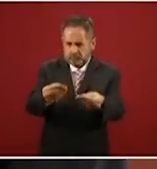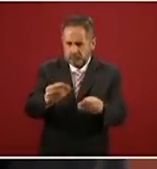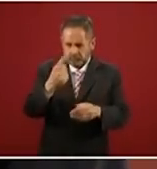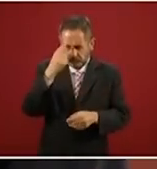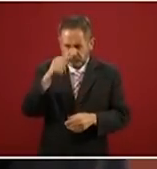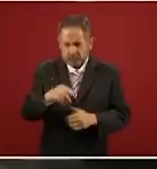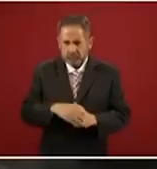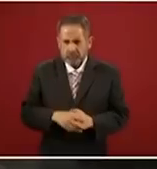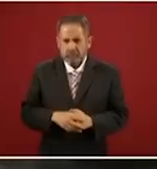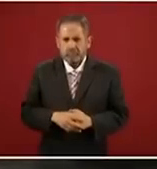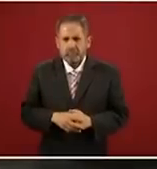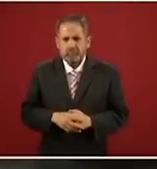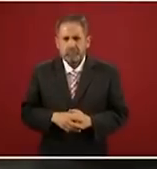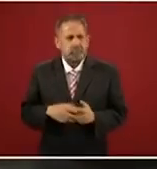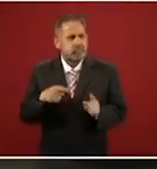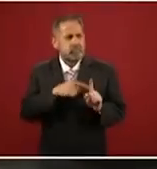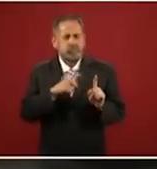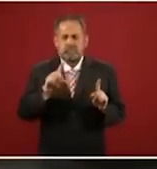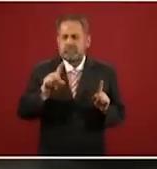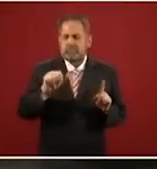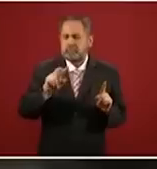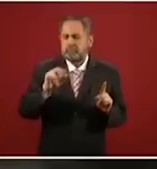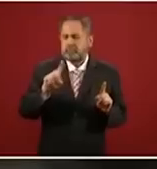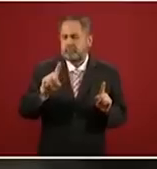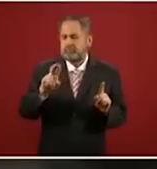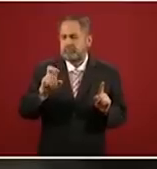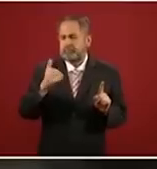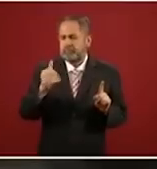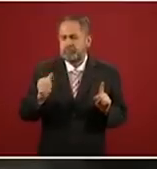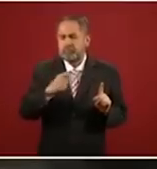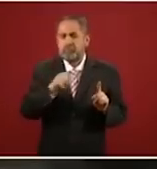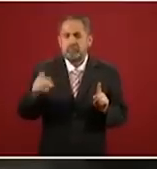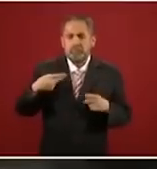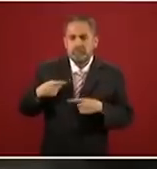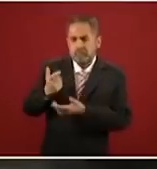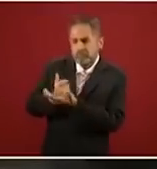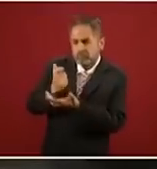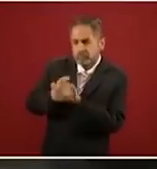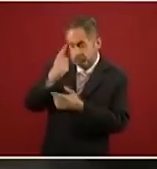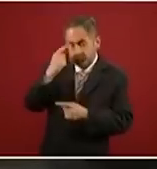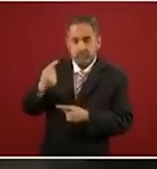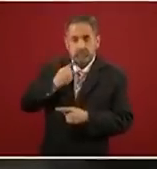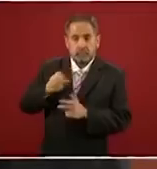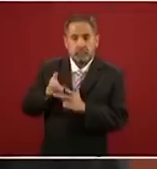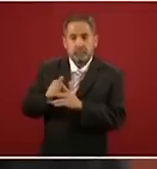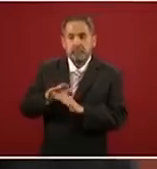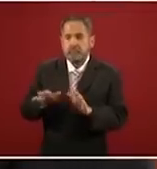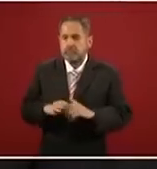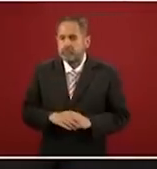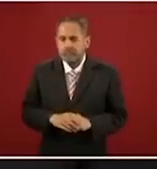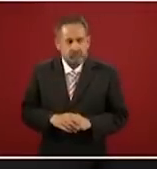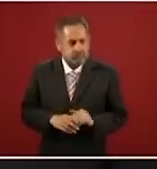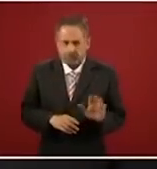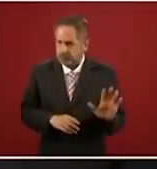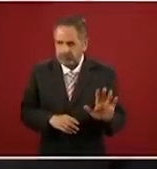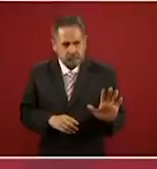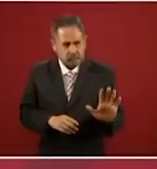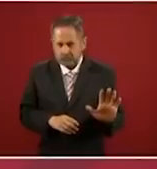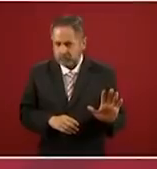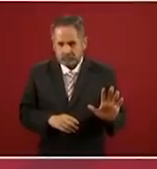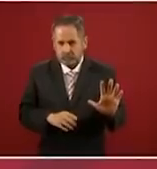y la parte de david reyes y las personas que están amenazadas no vamos a permitir nosotros